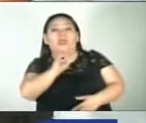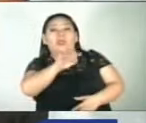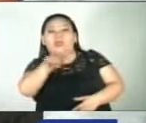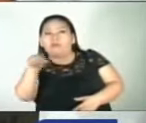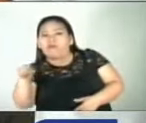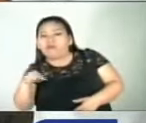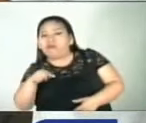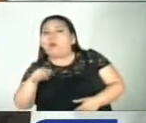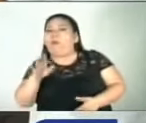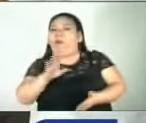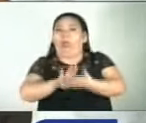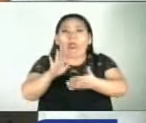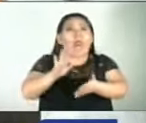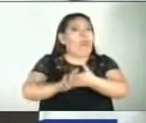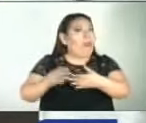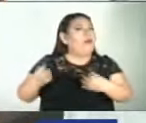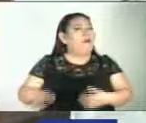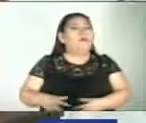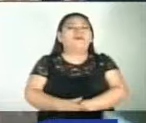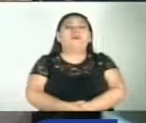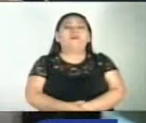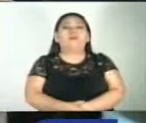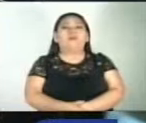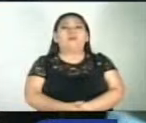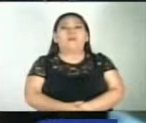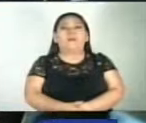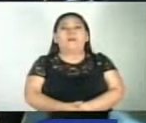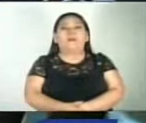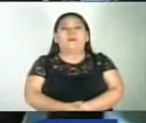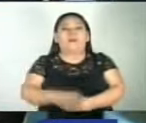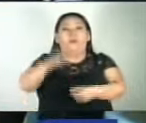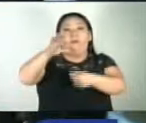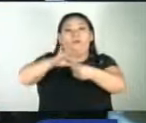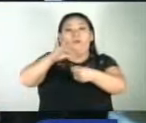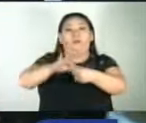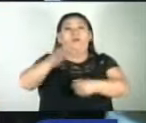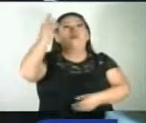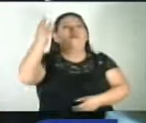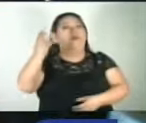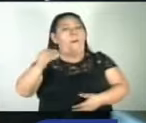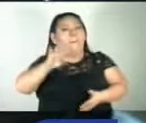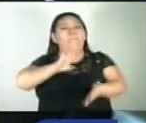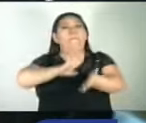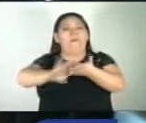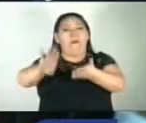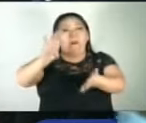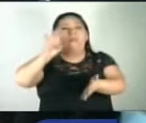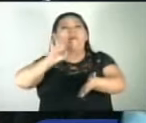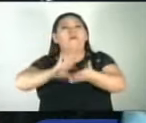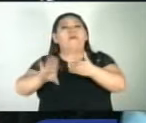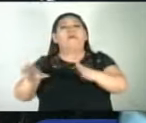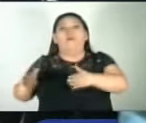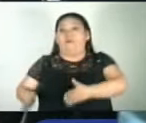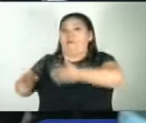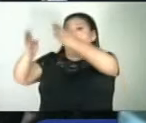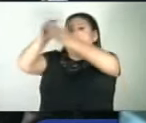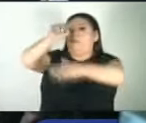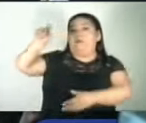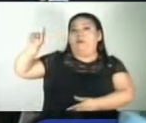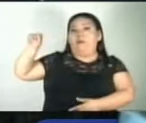sistema como un gasto de dinero. Pero el día de la elección es un gasto increíble para el Tribunal Supremo